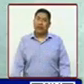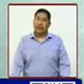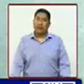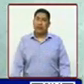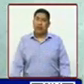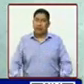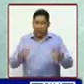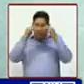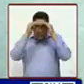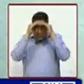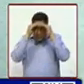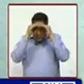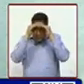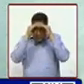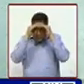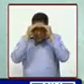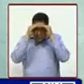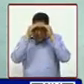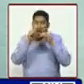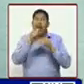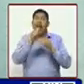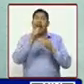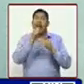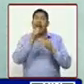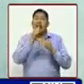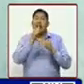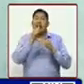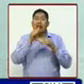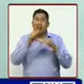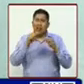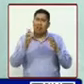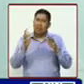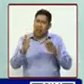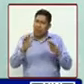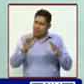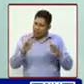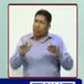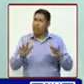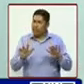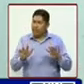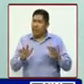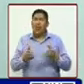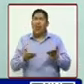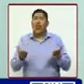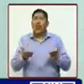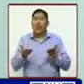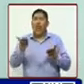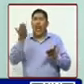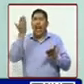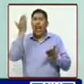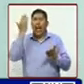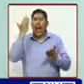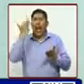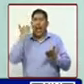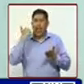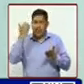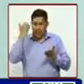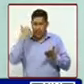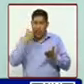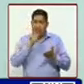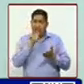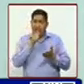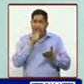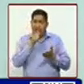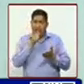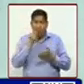De fondo se puede ver justamente la marca de agua. Todavía está en un sector húmedo en la represa, hasta donde llegó en su máximo caudal la cantidad